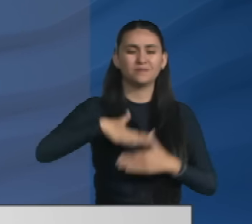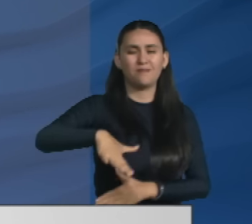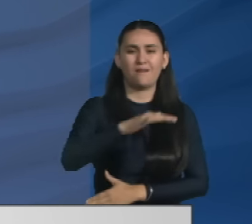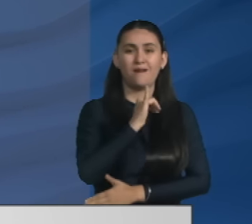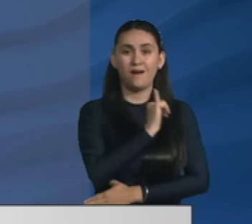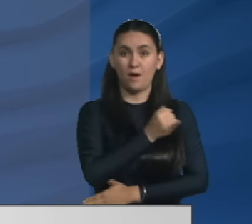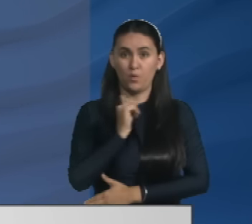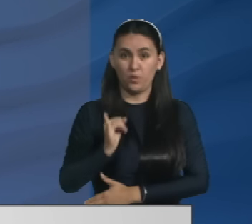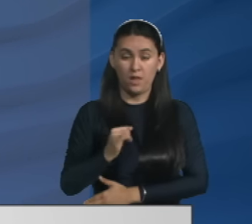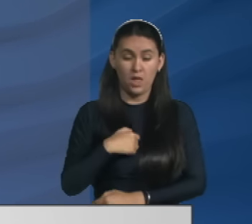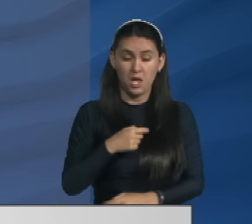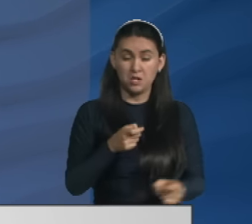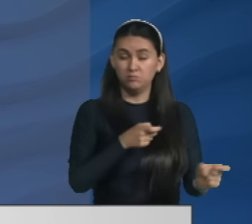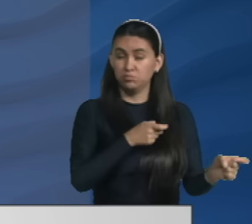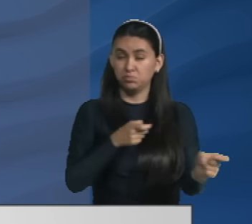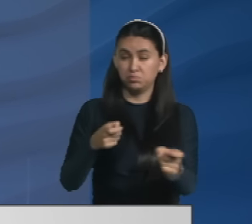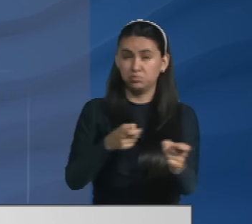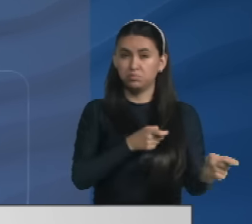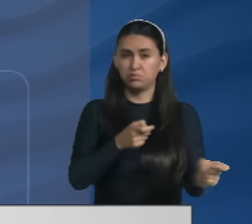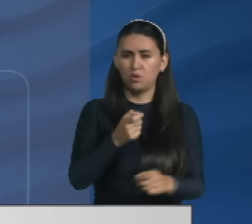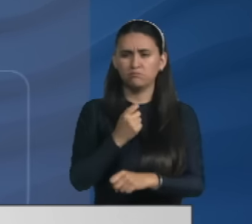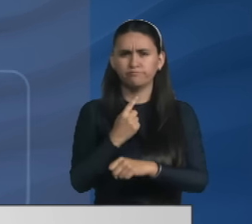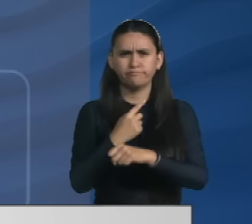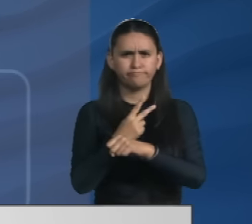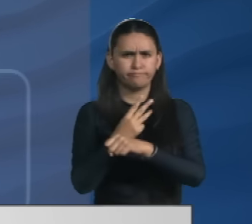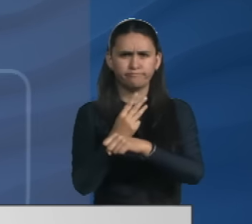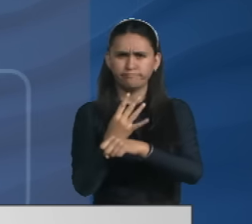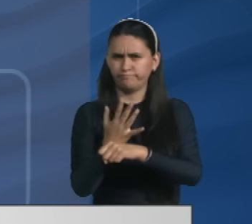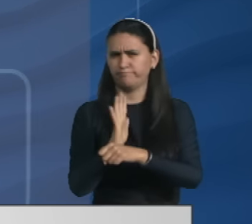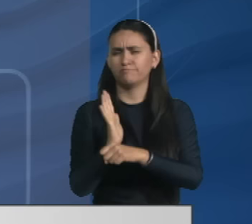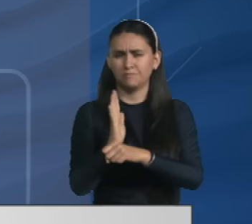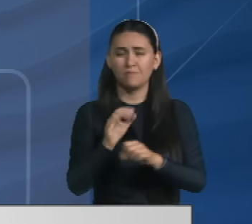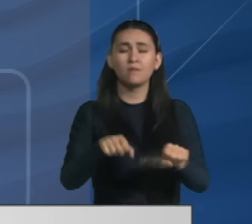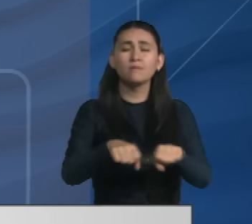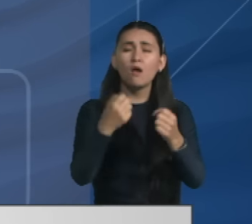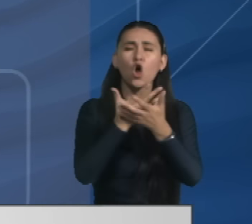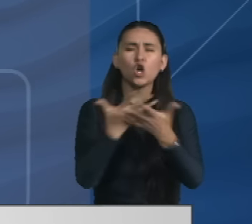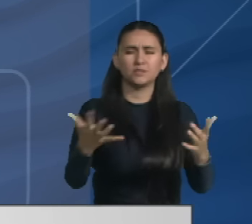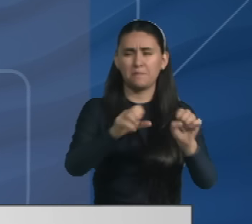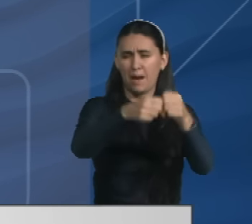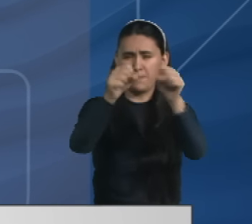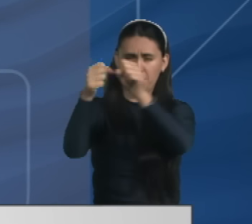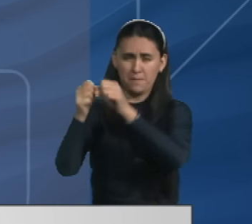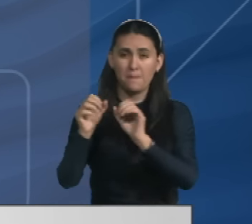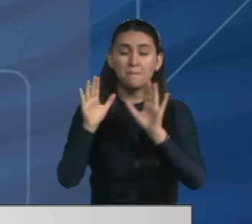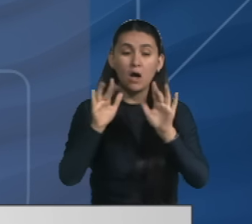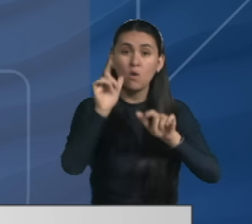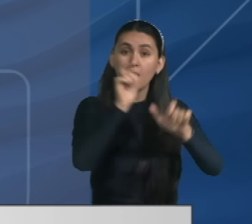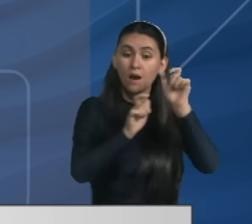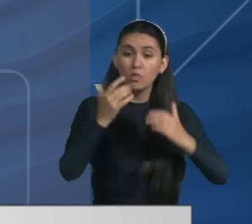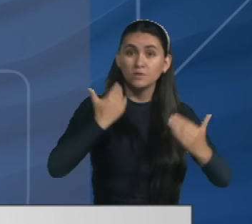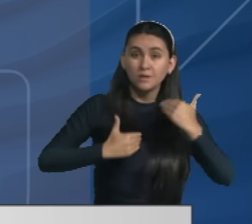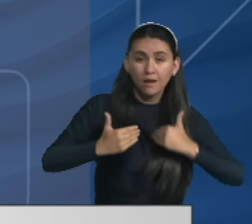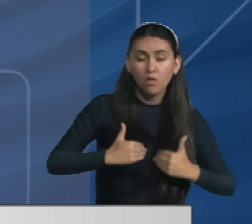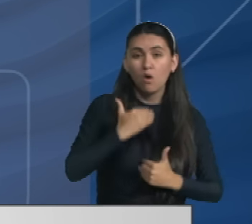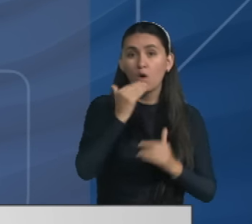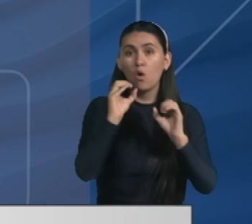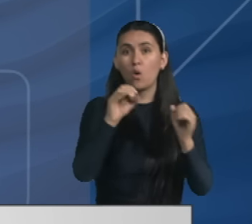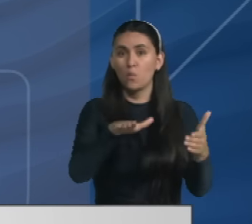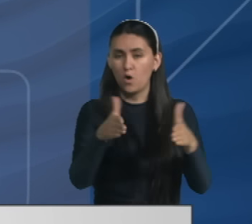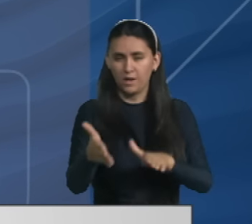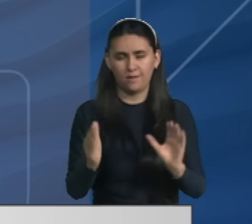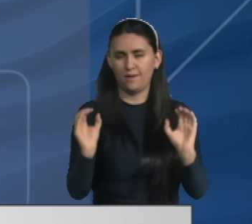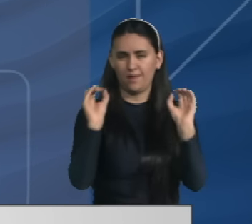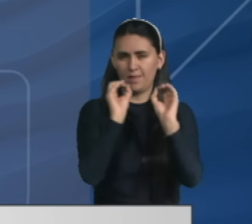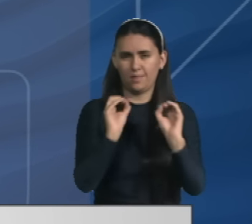los hostigamientos que se extendieron durante varios minutos, se presentaron daños materiales. Sin embargo, no resultaron personas lesionadas ni